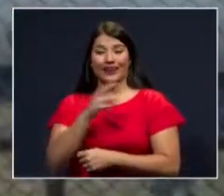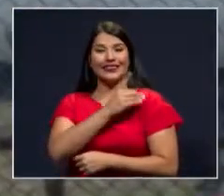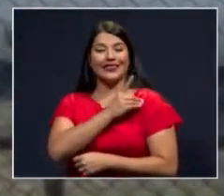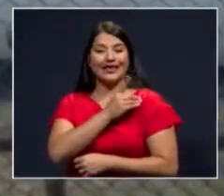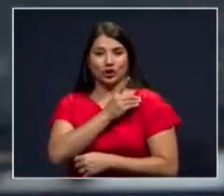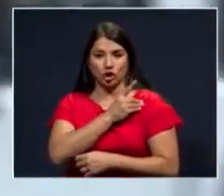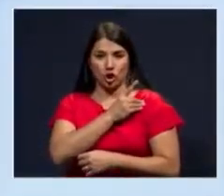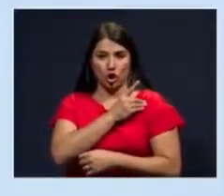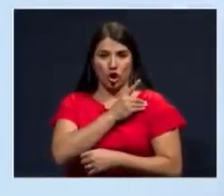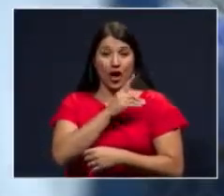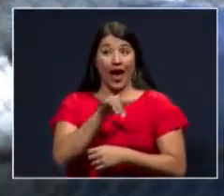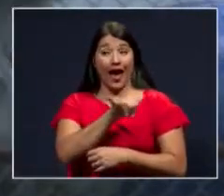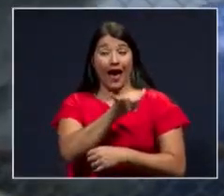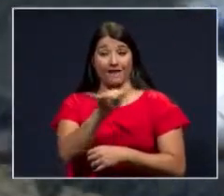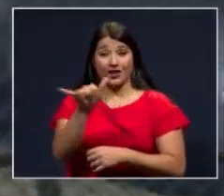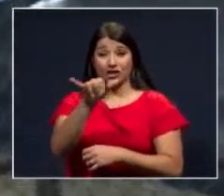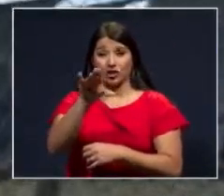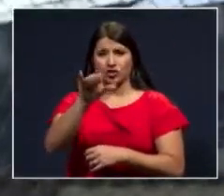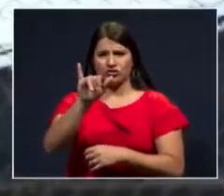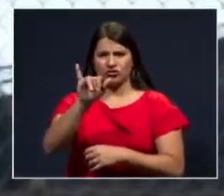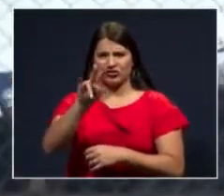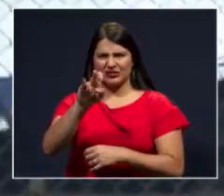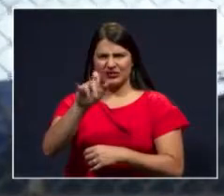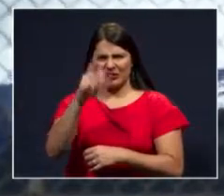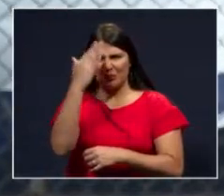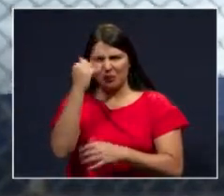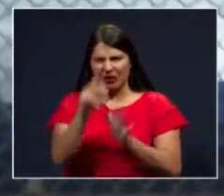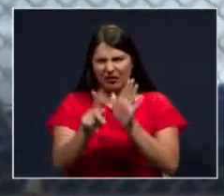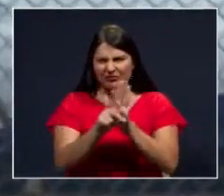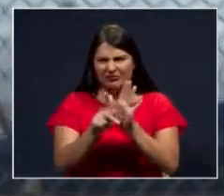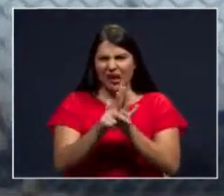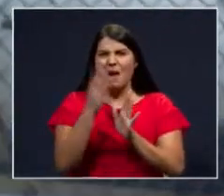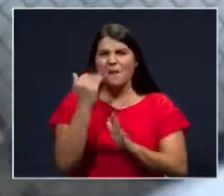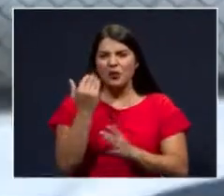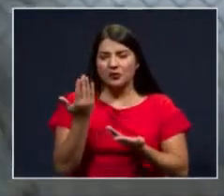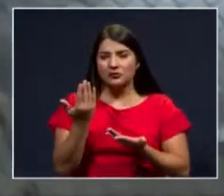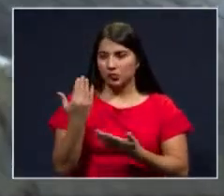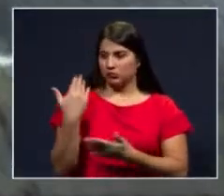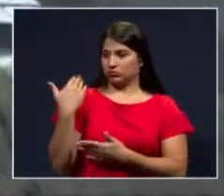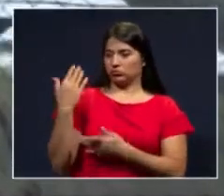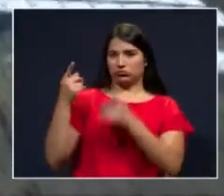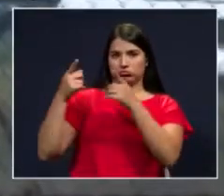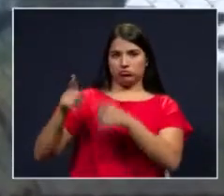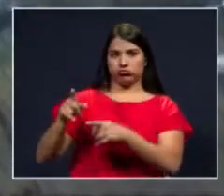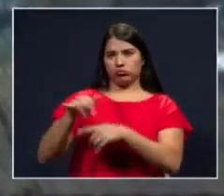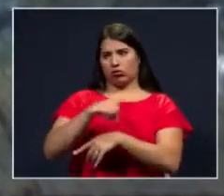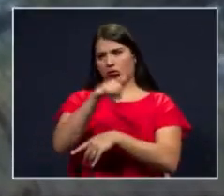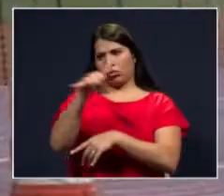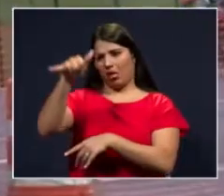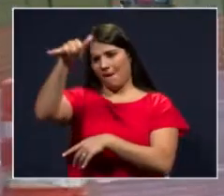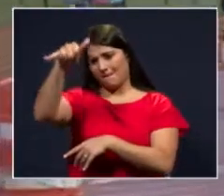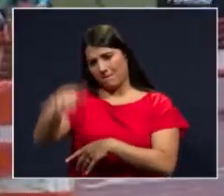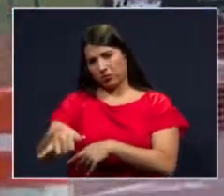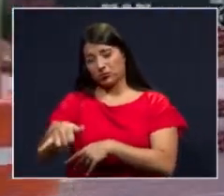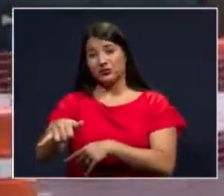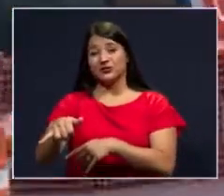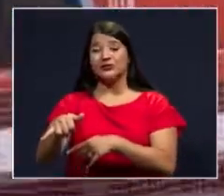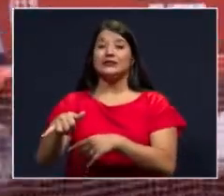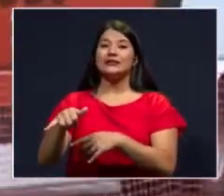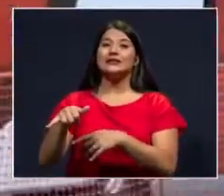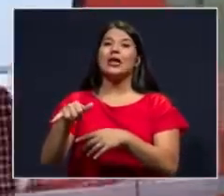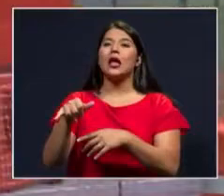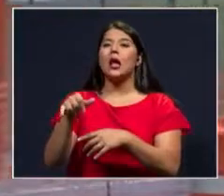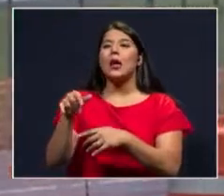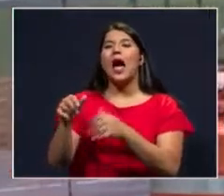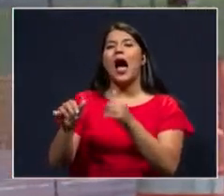manifestó que la decisión se tomó como una medida preventiva a raíz de los accidentes en los que se vieron involucradas este tipo de